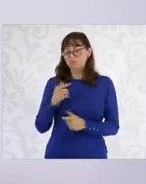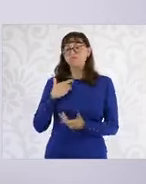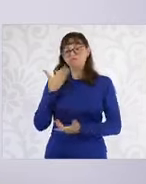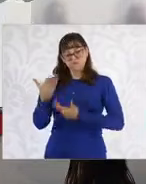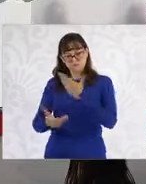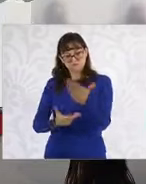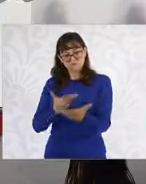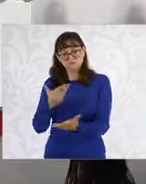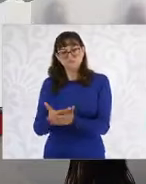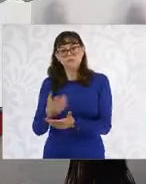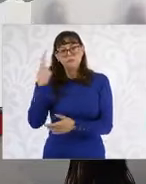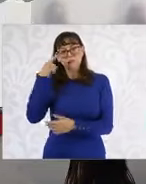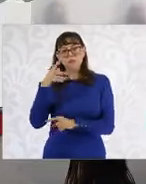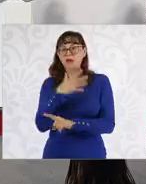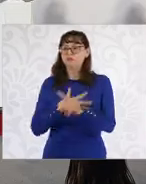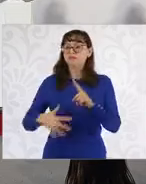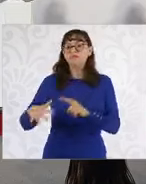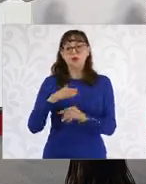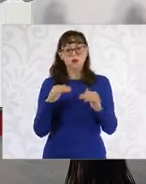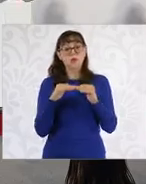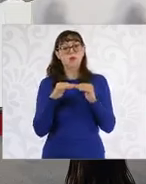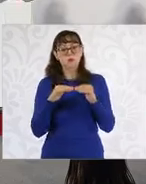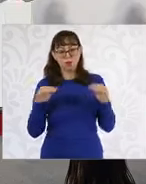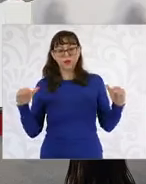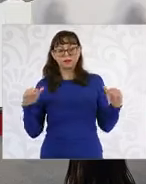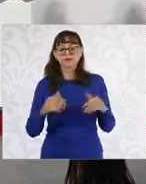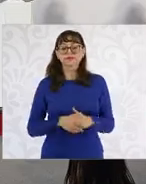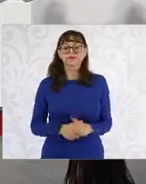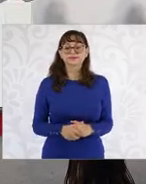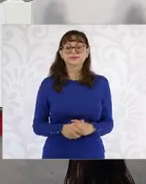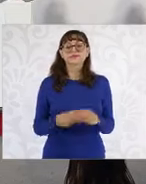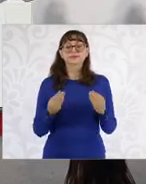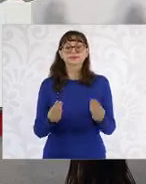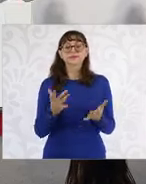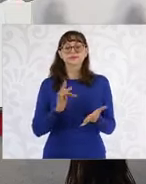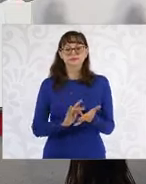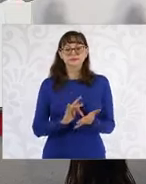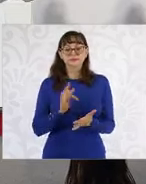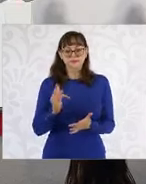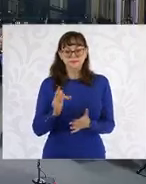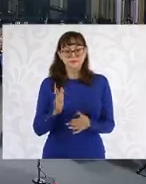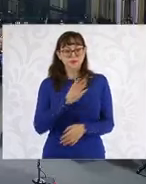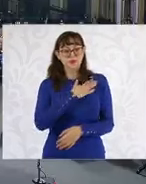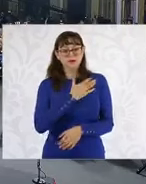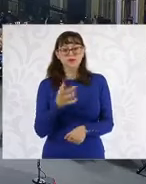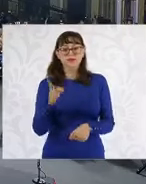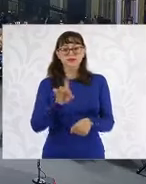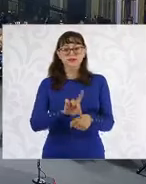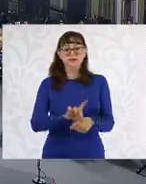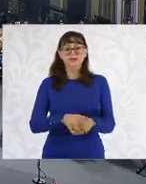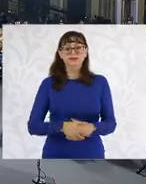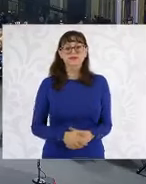para mejorar las condiciones de igualdad de la población consumidora. Muchísimas gracias. Muy buenos días.